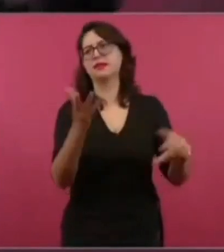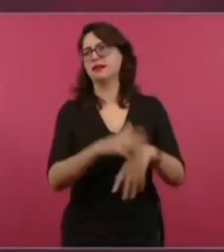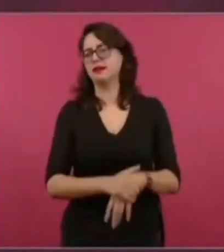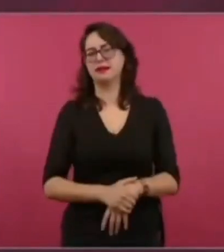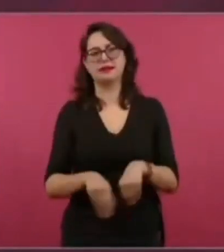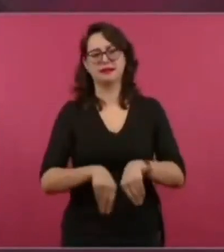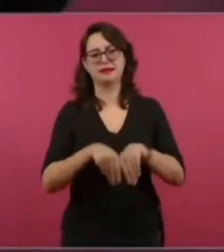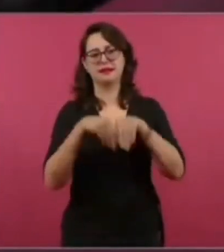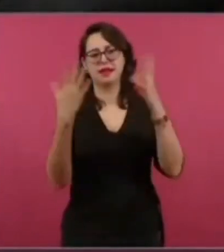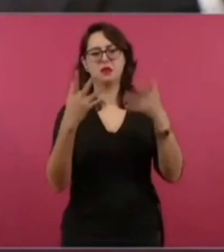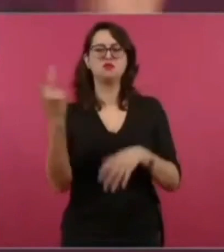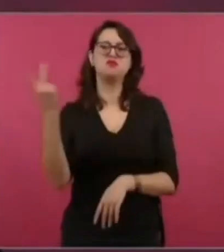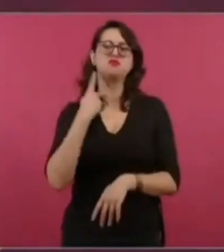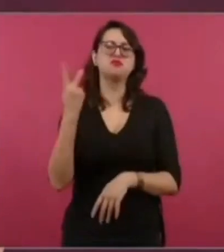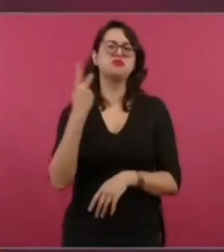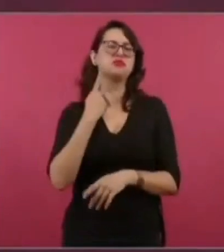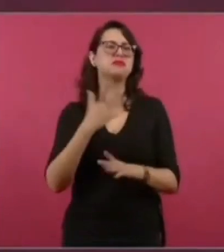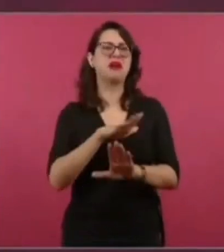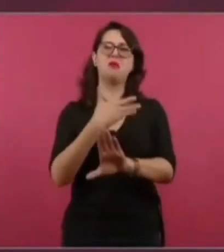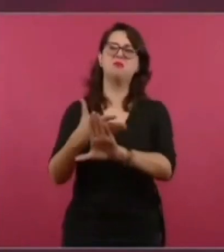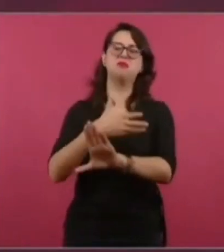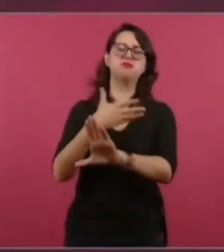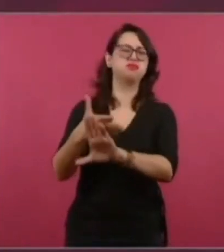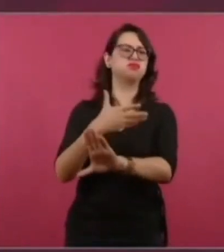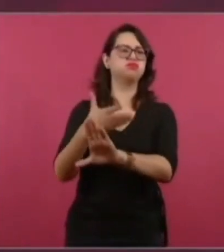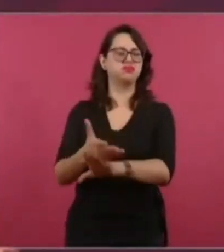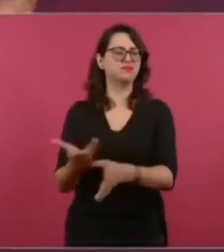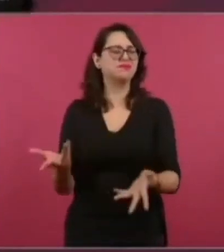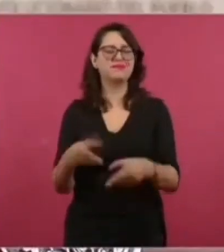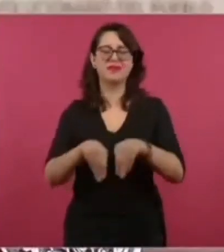ya, ya son dos, ¿no?